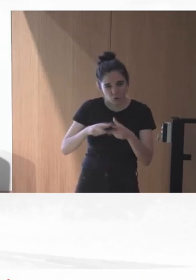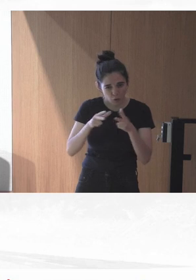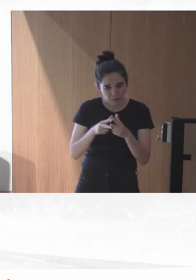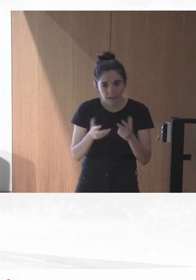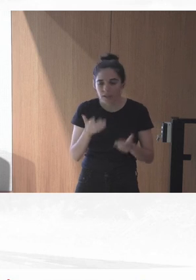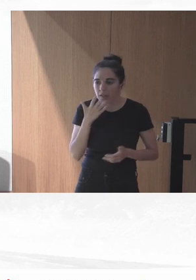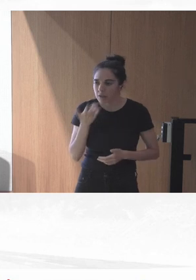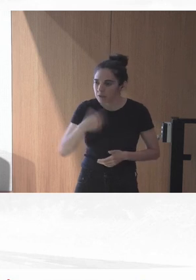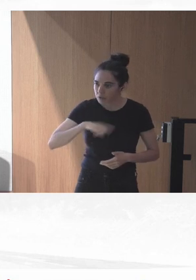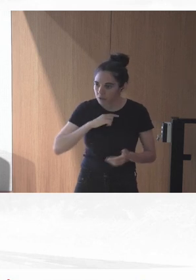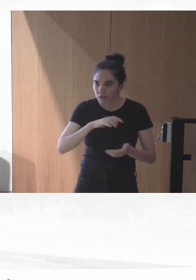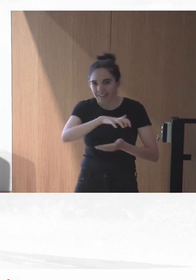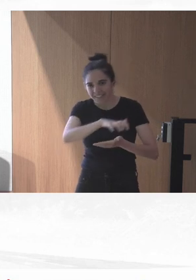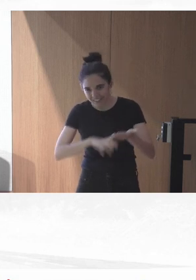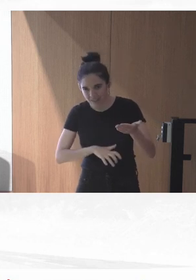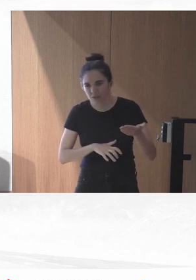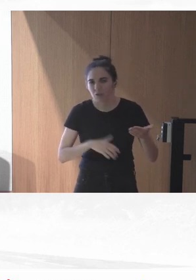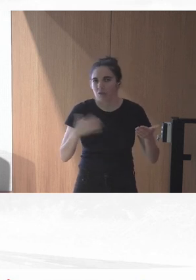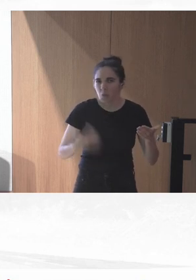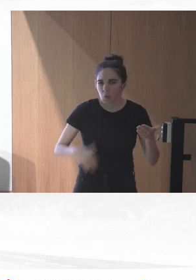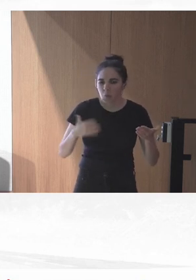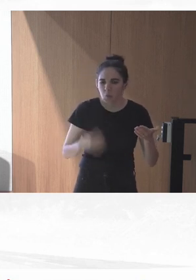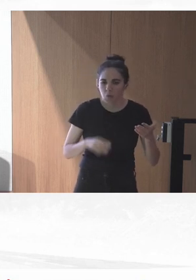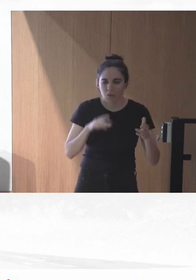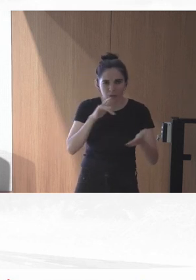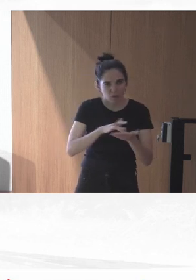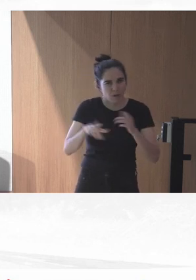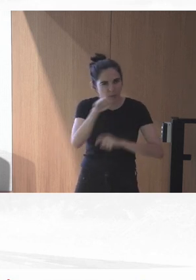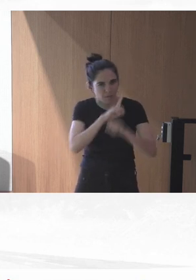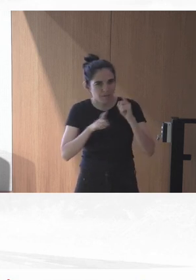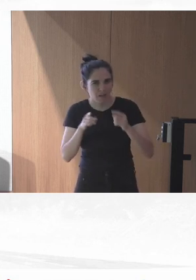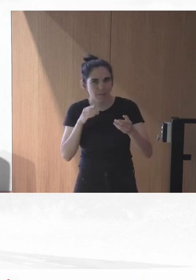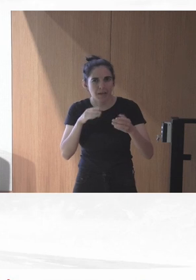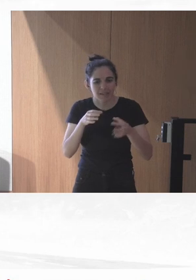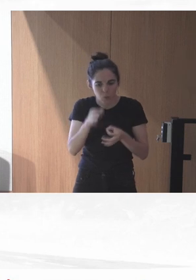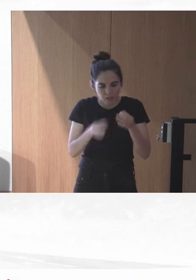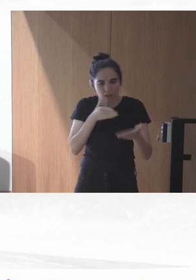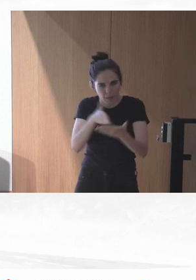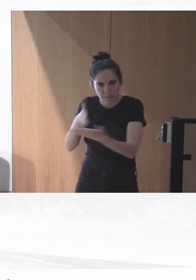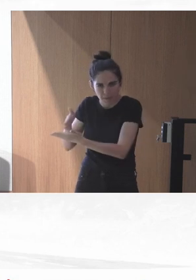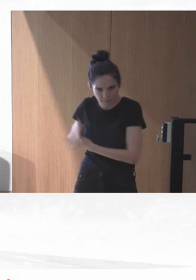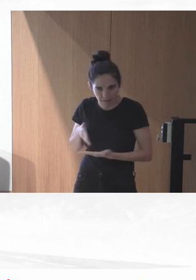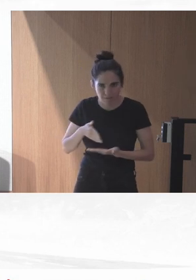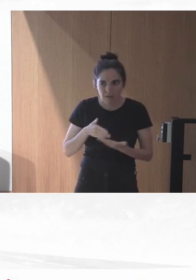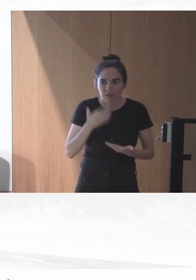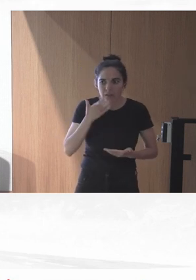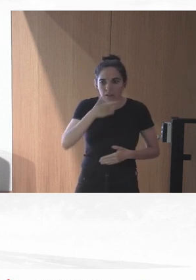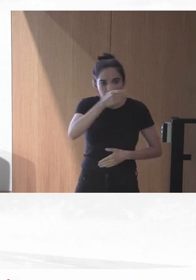teniendo estos enormes problemas con el acceso a la justicia por parte de acusados con discapacidades